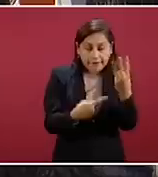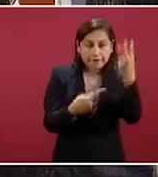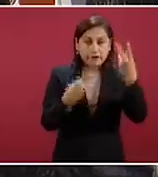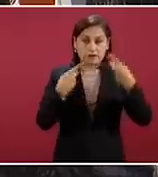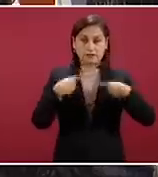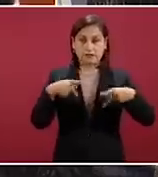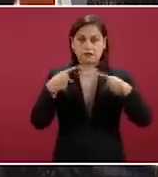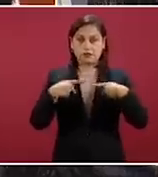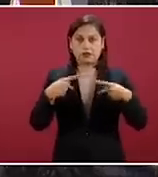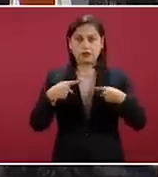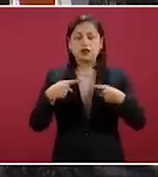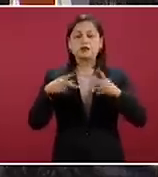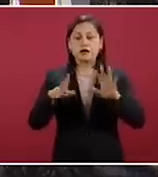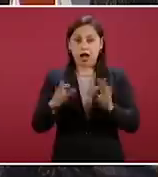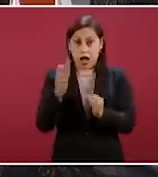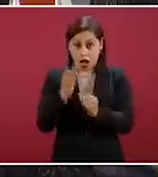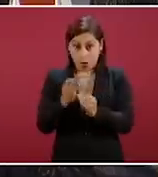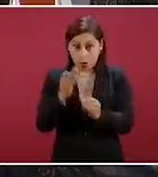ahora con Jesús